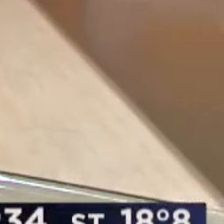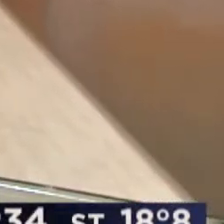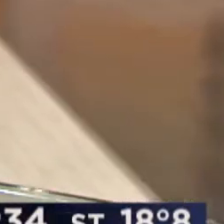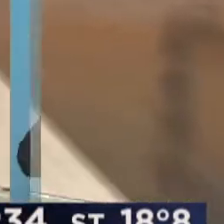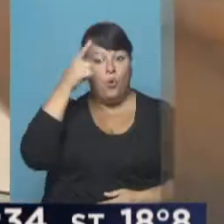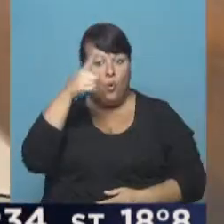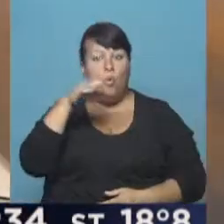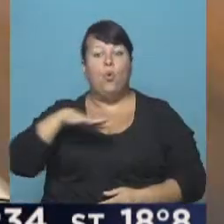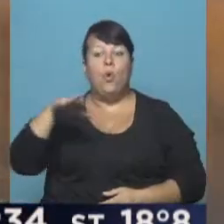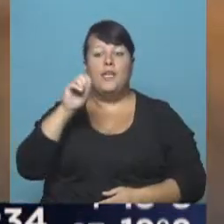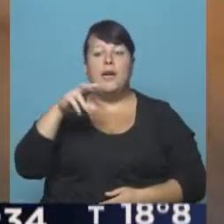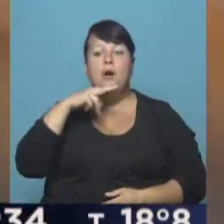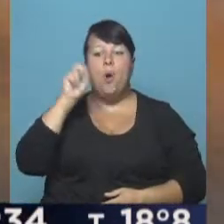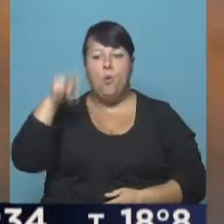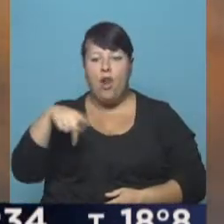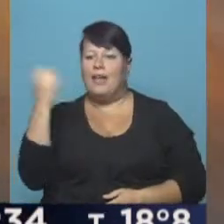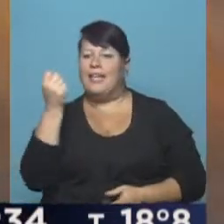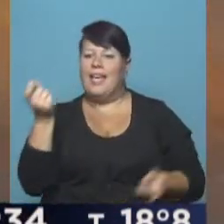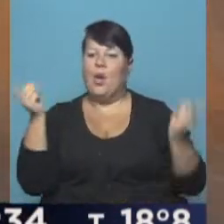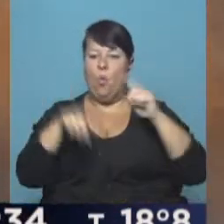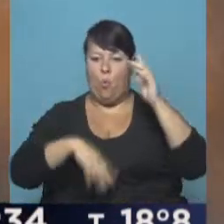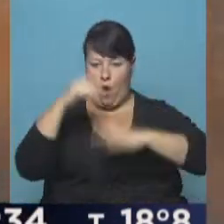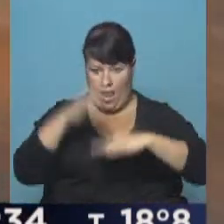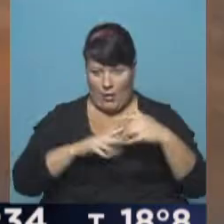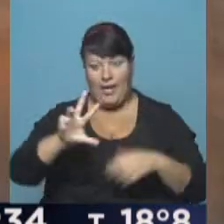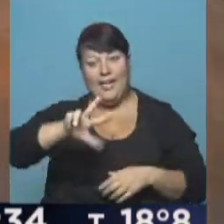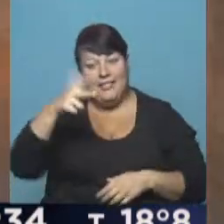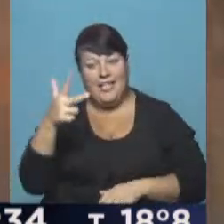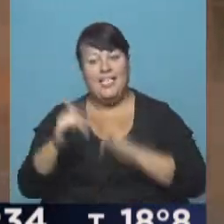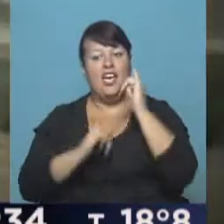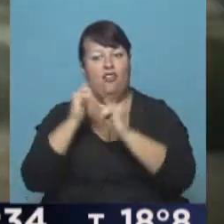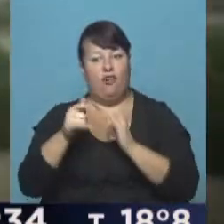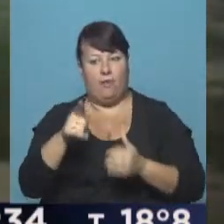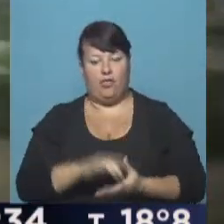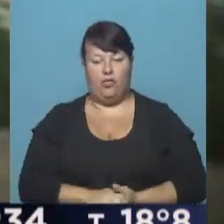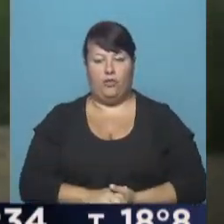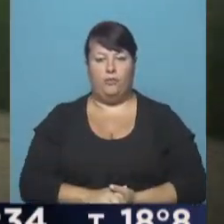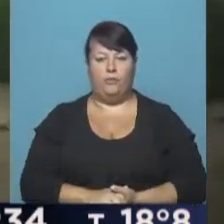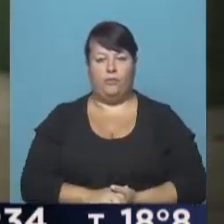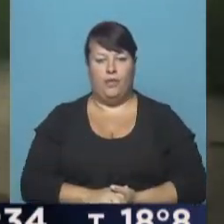Jujuy, el volcán, una localidad que busca su reconstrucción. Tercera parte de este informe.